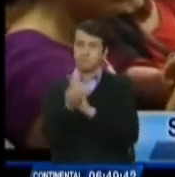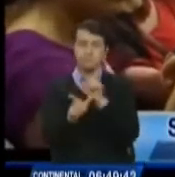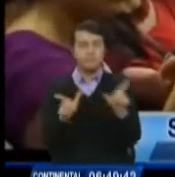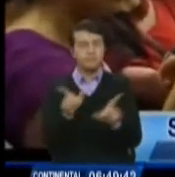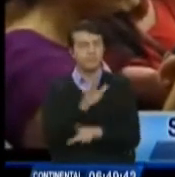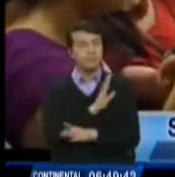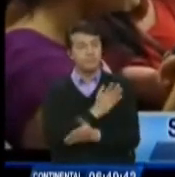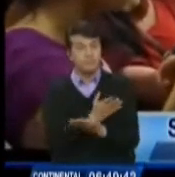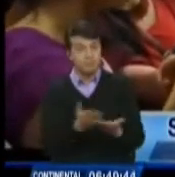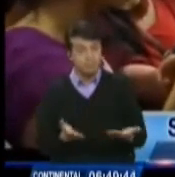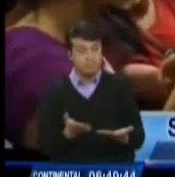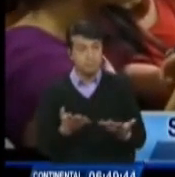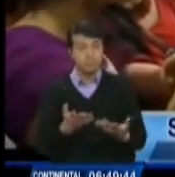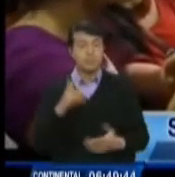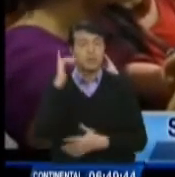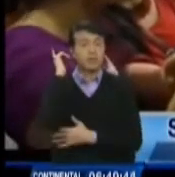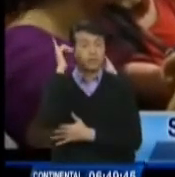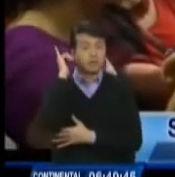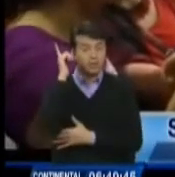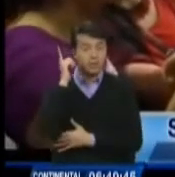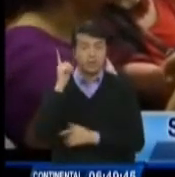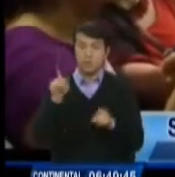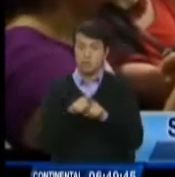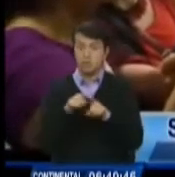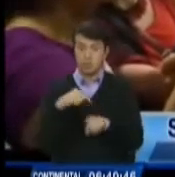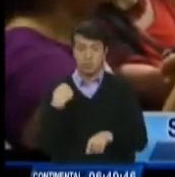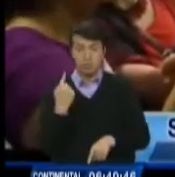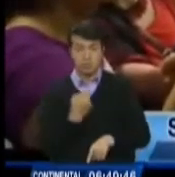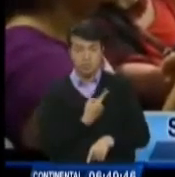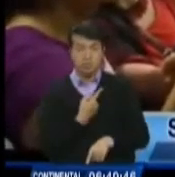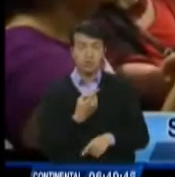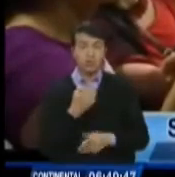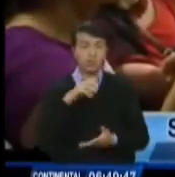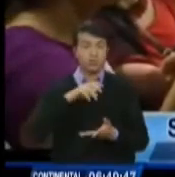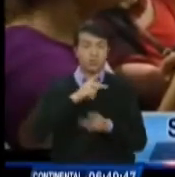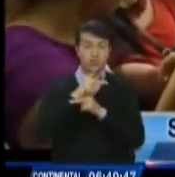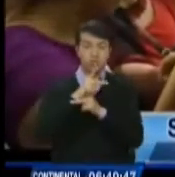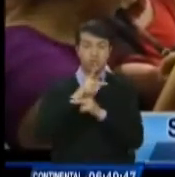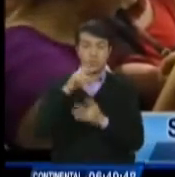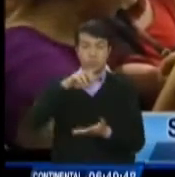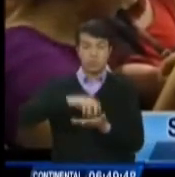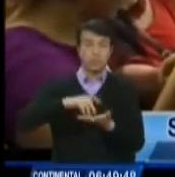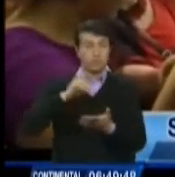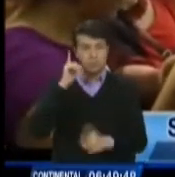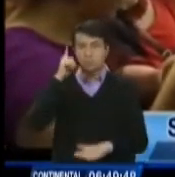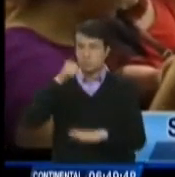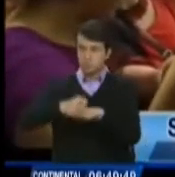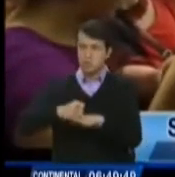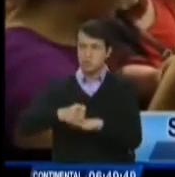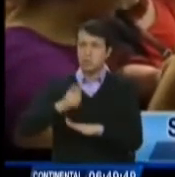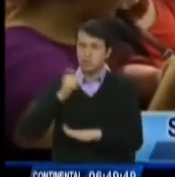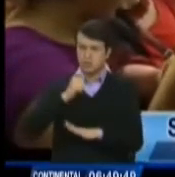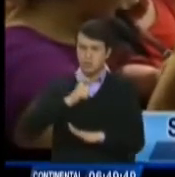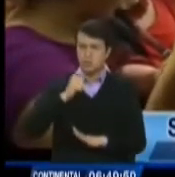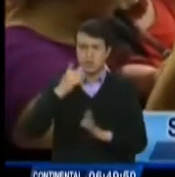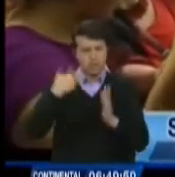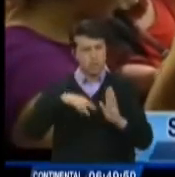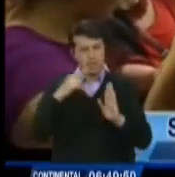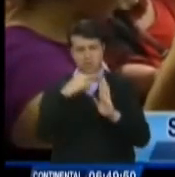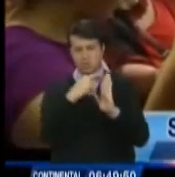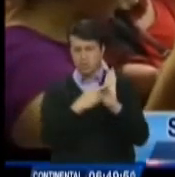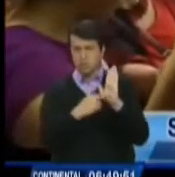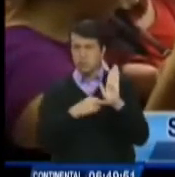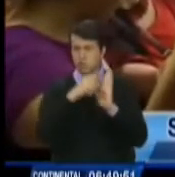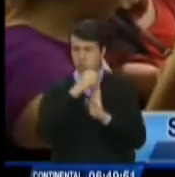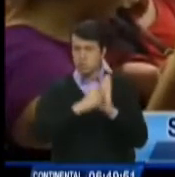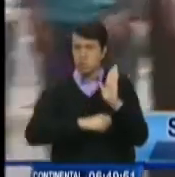que ellos, los dirigentes, incluidos nosotros, yo como consejero provincial, como alcalde, exigir que se cumplan los requisitos que debe cumplir lo